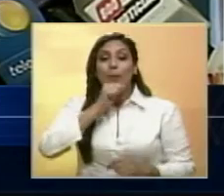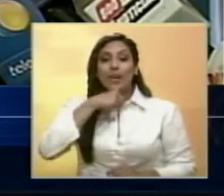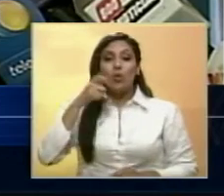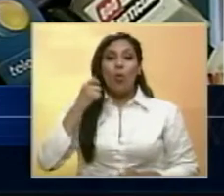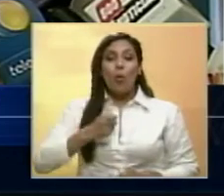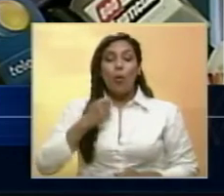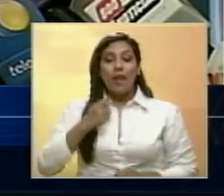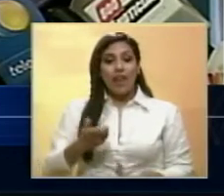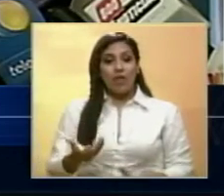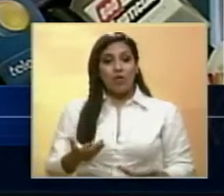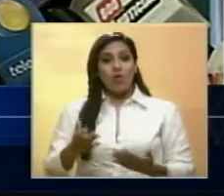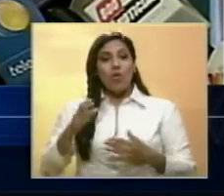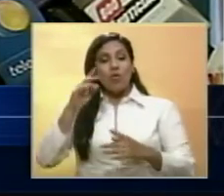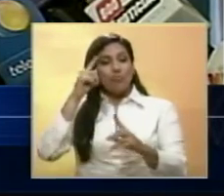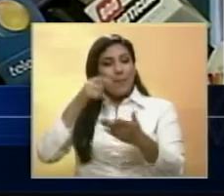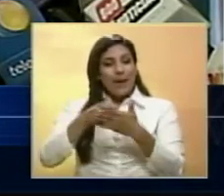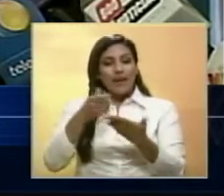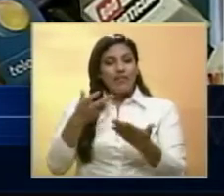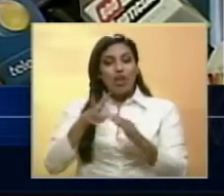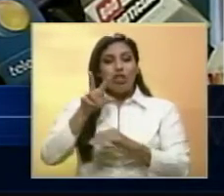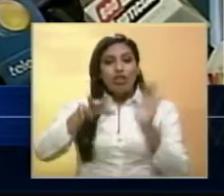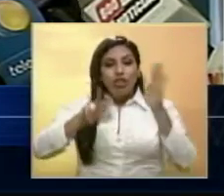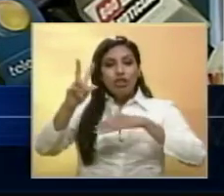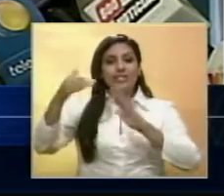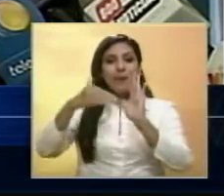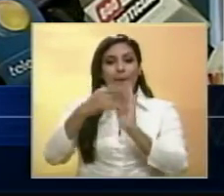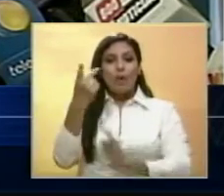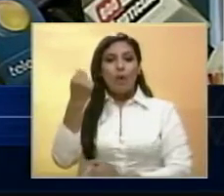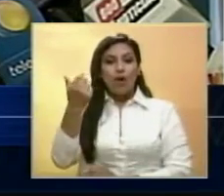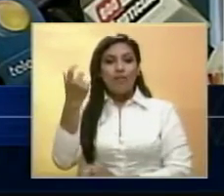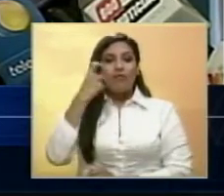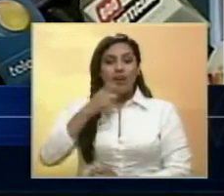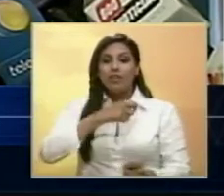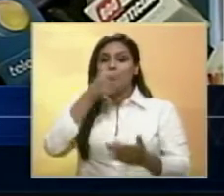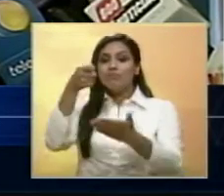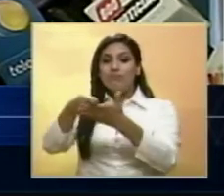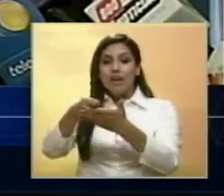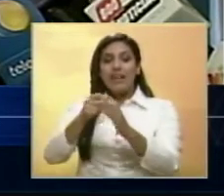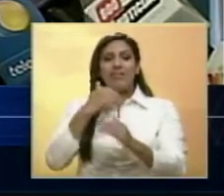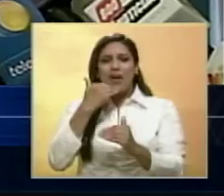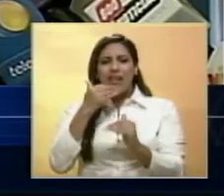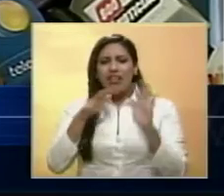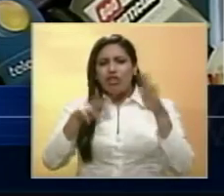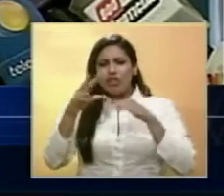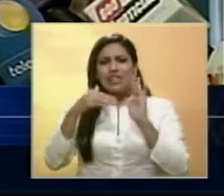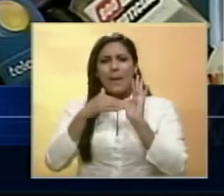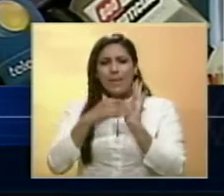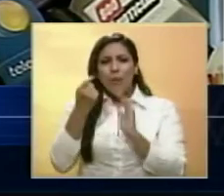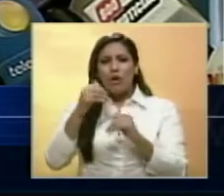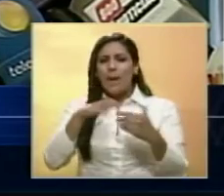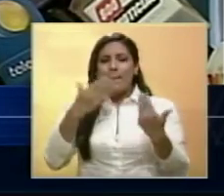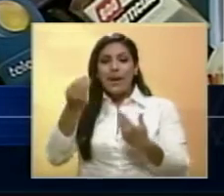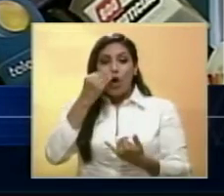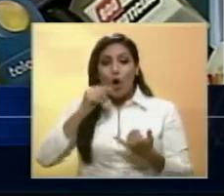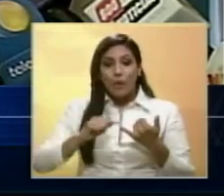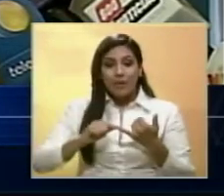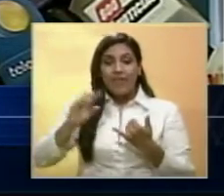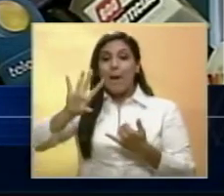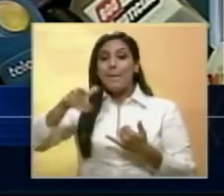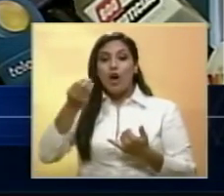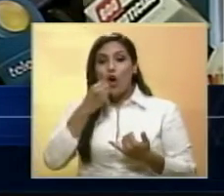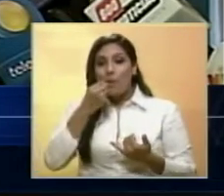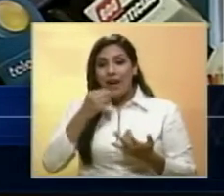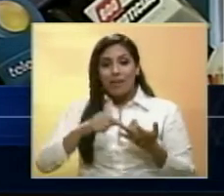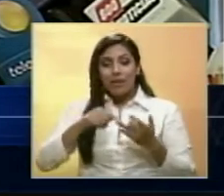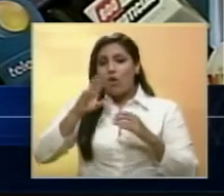jubilados y pensionados, con un monto de 12.000 bolívares mensuales, cerca de 12.000 bolívares mensuales, para comida, para medicinas